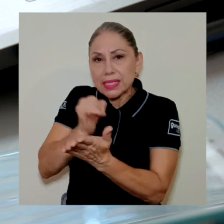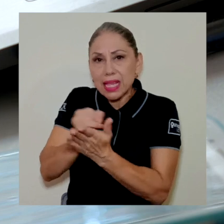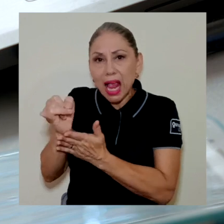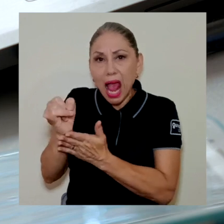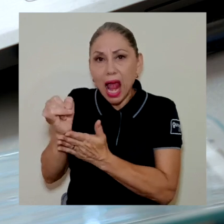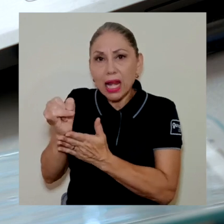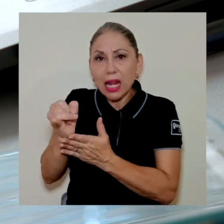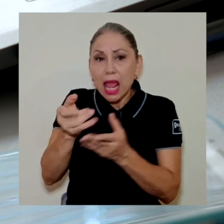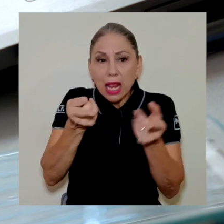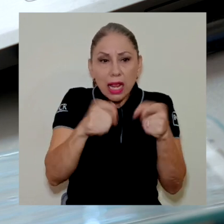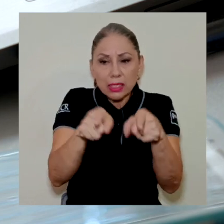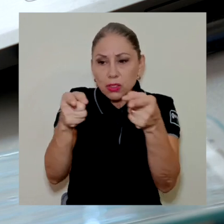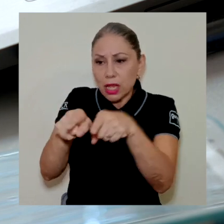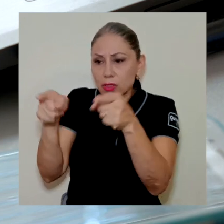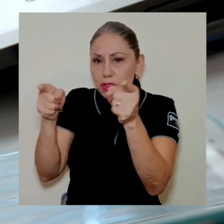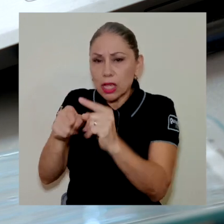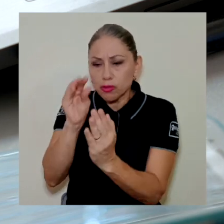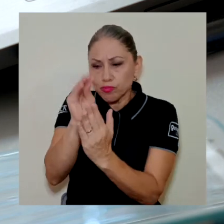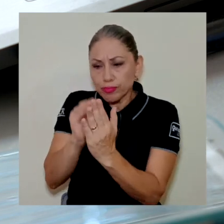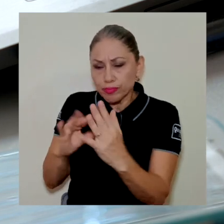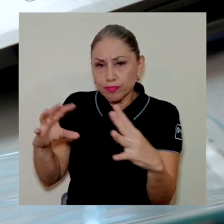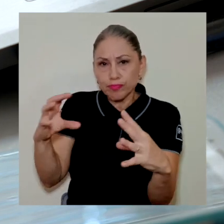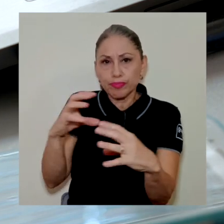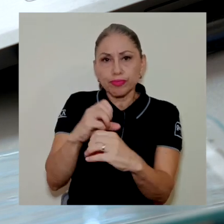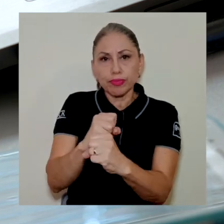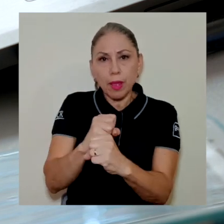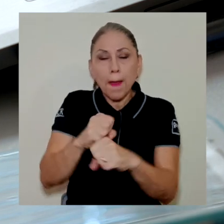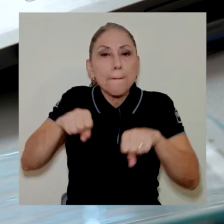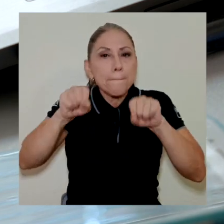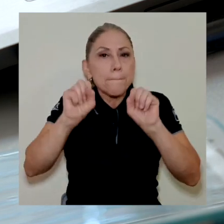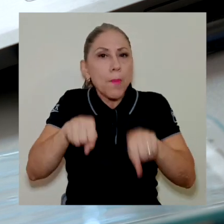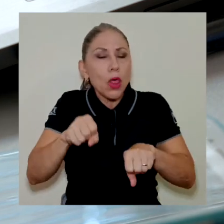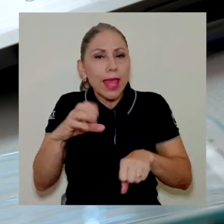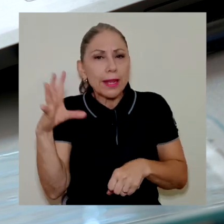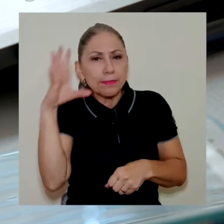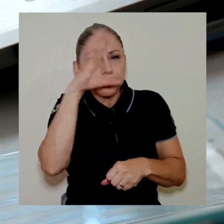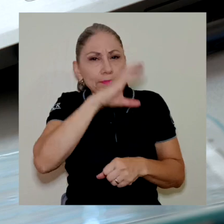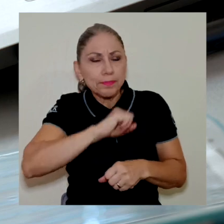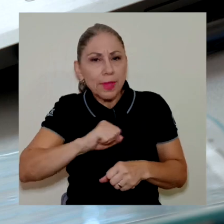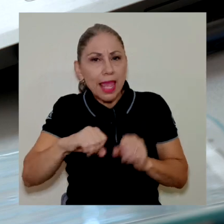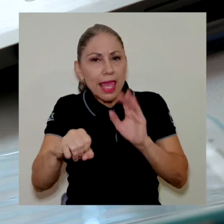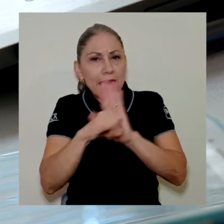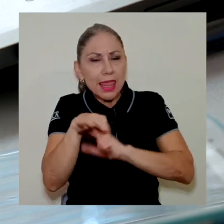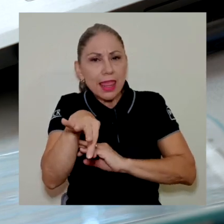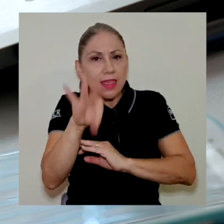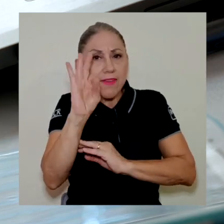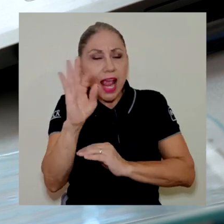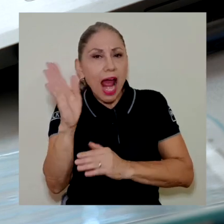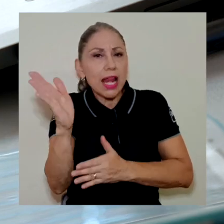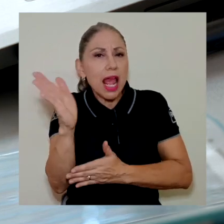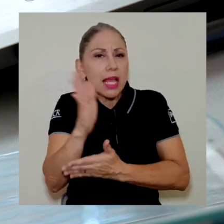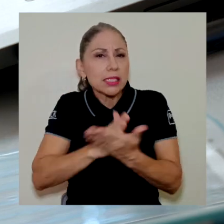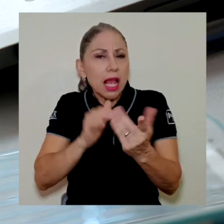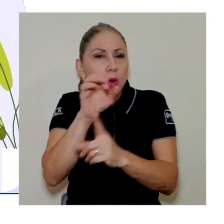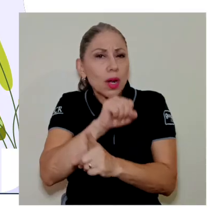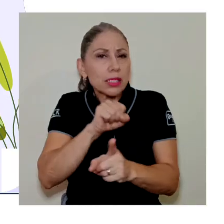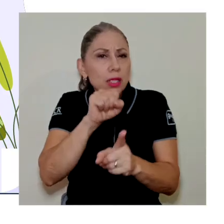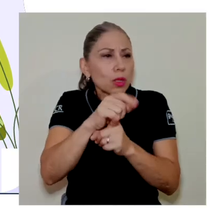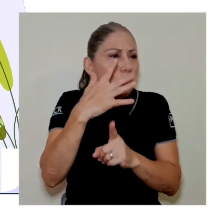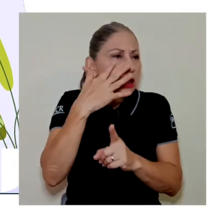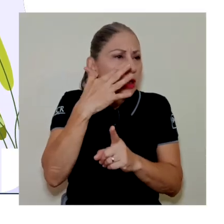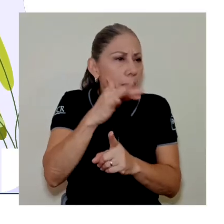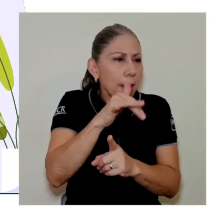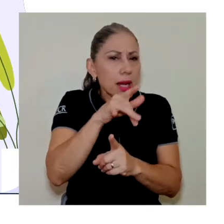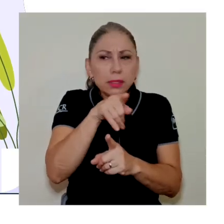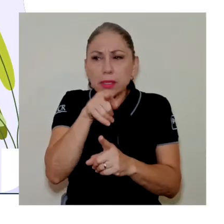tener sistematizados casos, ¿verdad?, poder identificar si hay algunas coincidencias